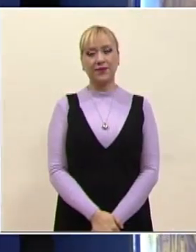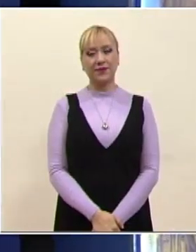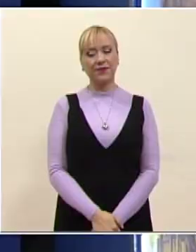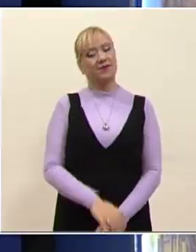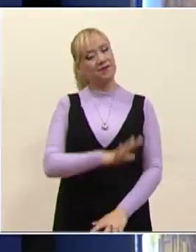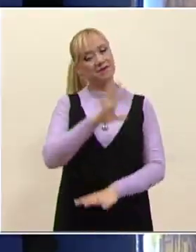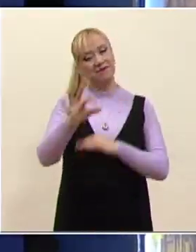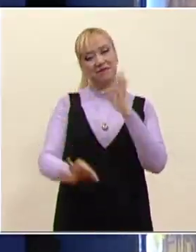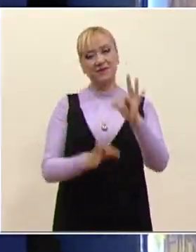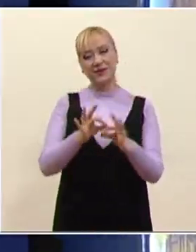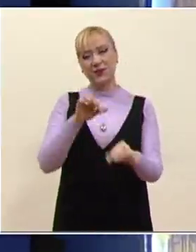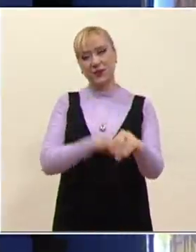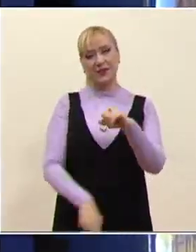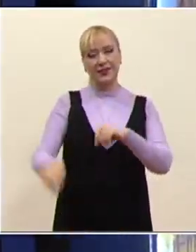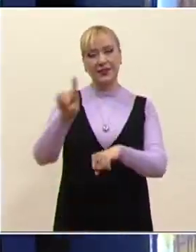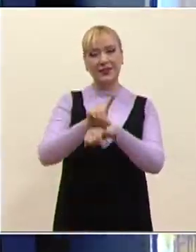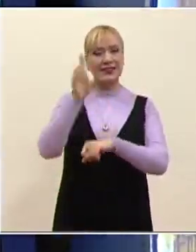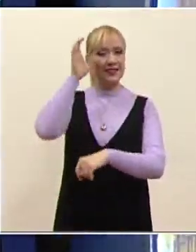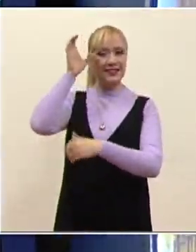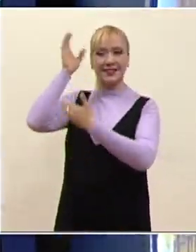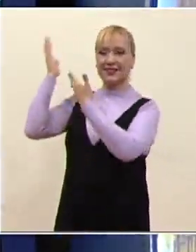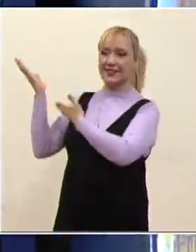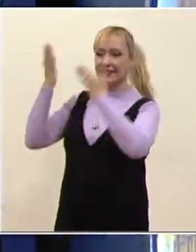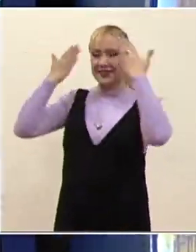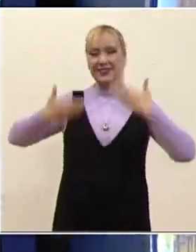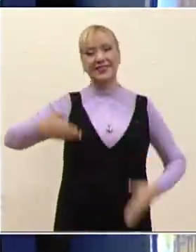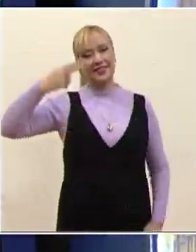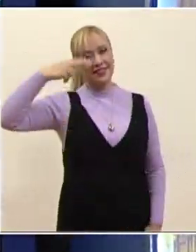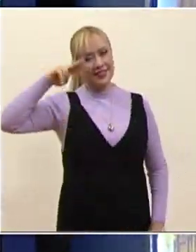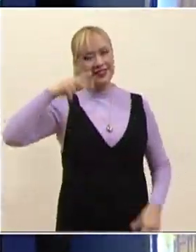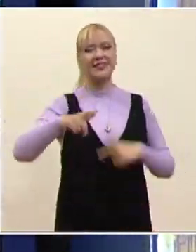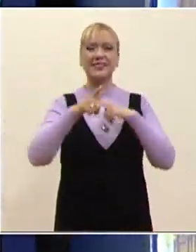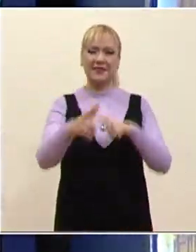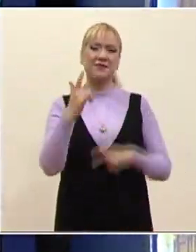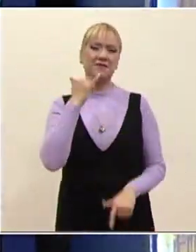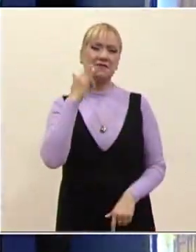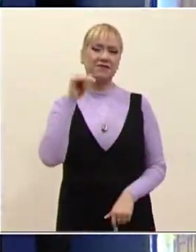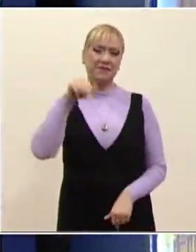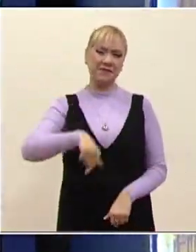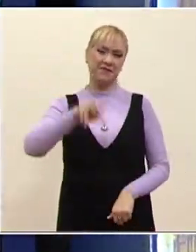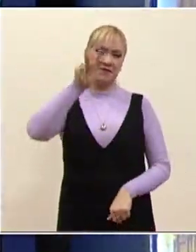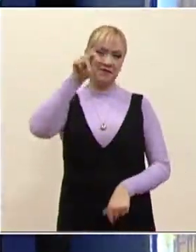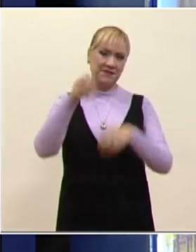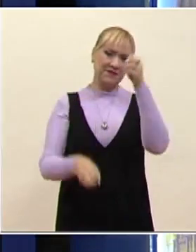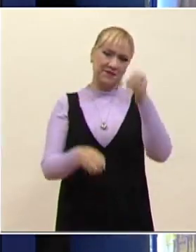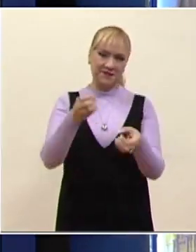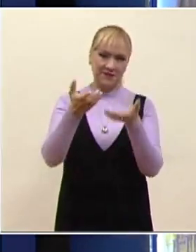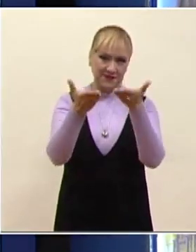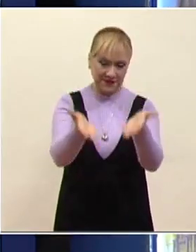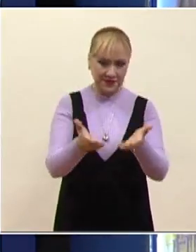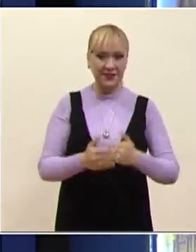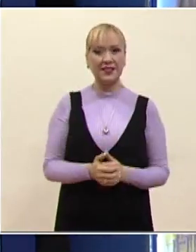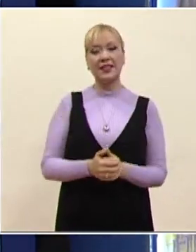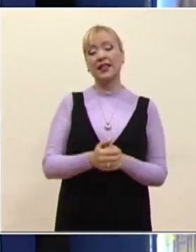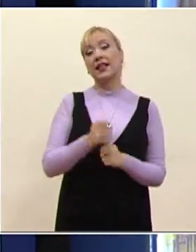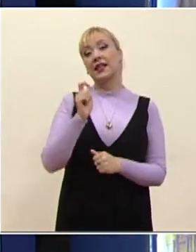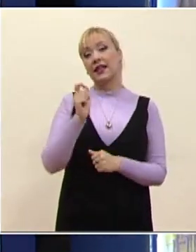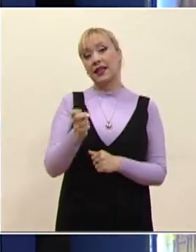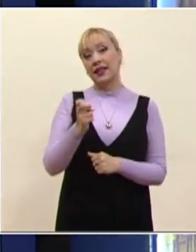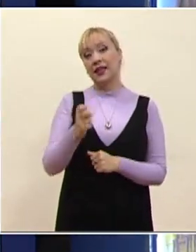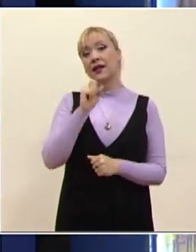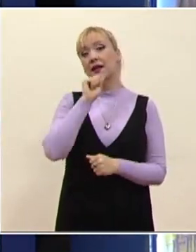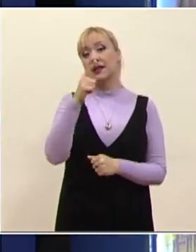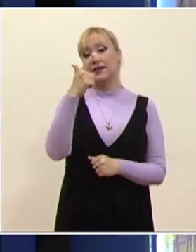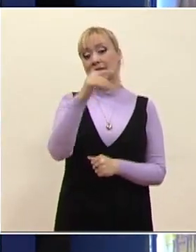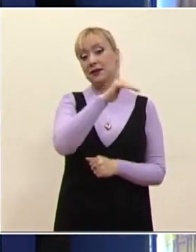Así concluimos esta emisión. Soy Citlali Pérez. Lo invito a mantenerse en la señal del canal del Poder Judicial de la Federación y a seguir a